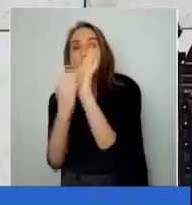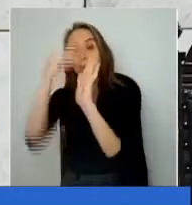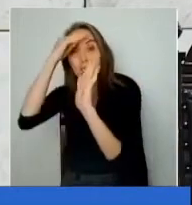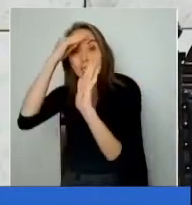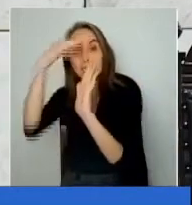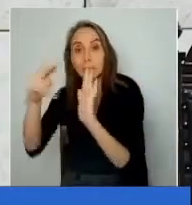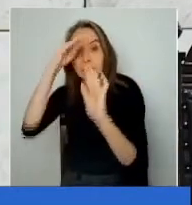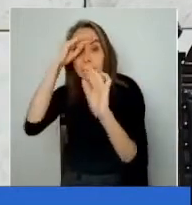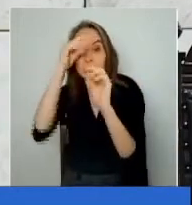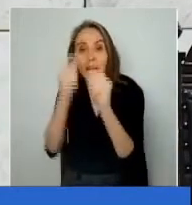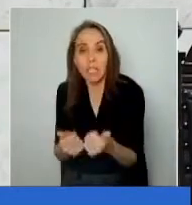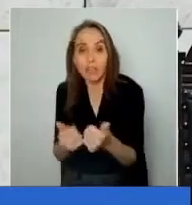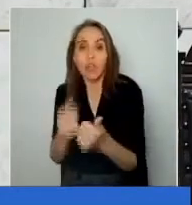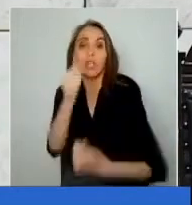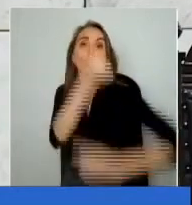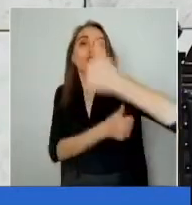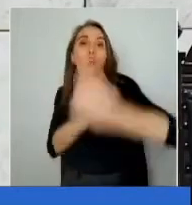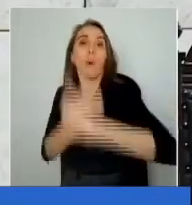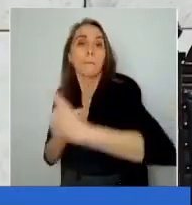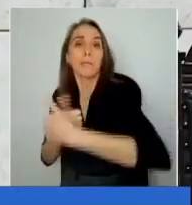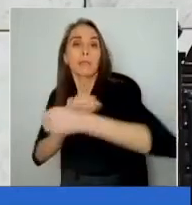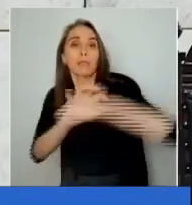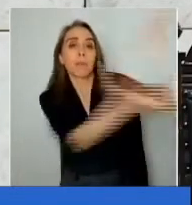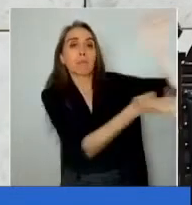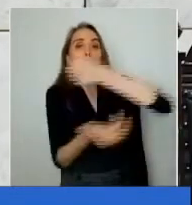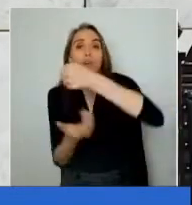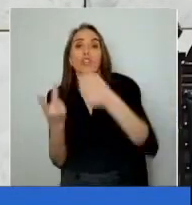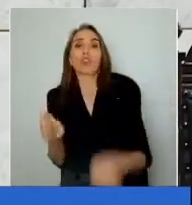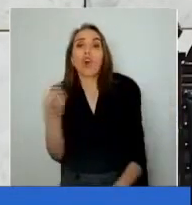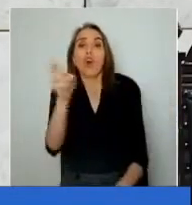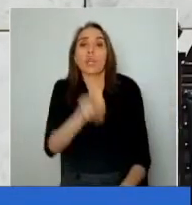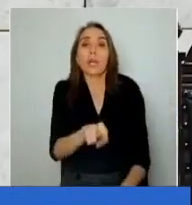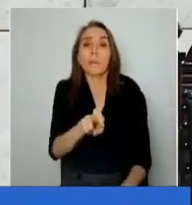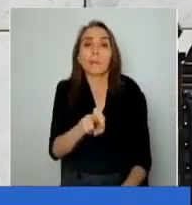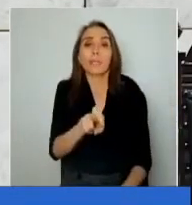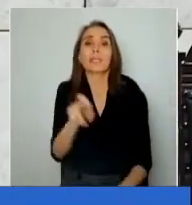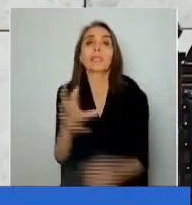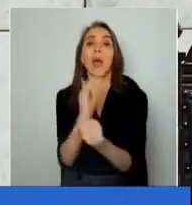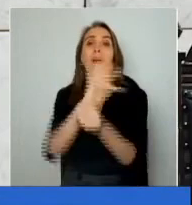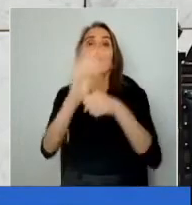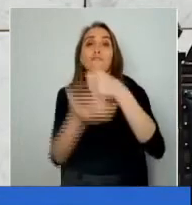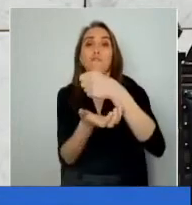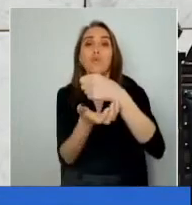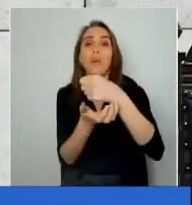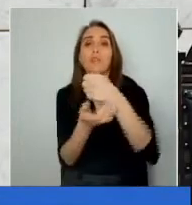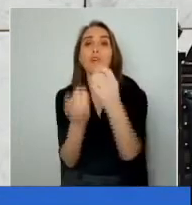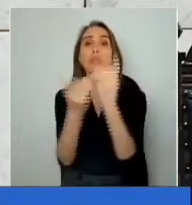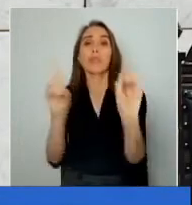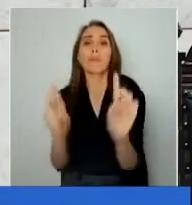para hacerlo para que no se vuelvan a repetir los casos como el de la fundación democracia viva